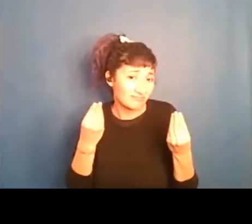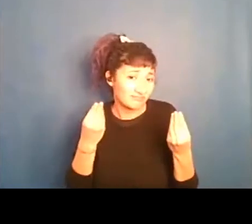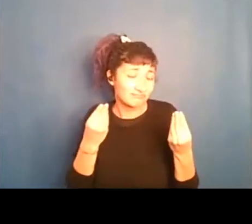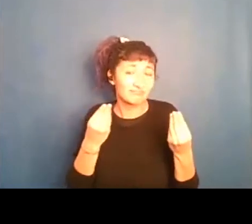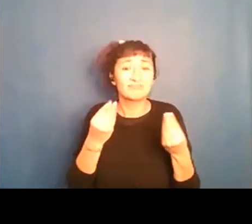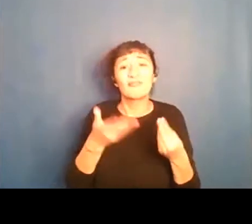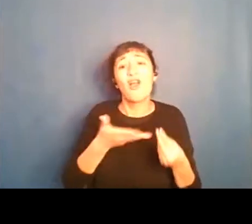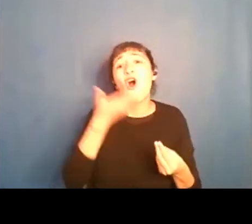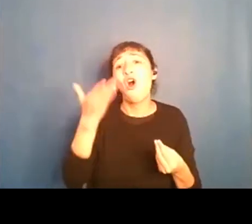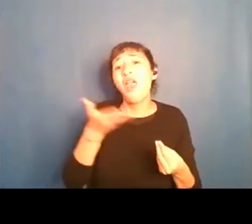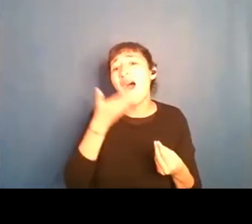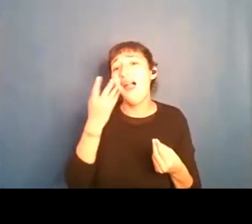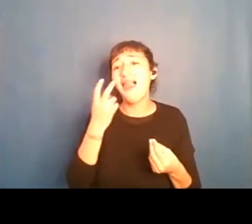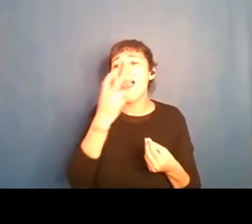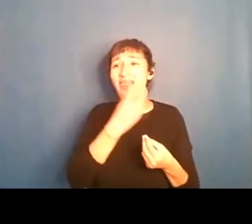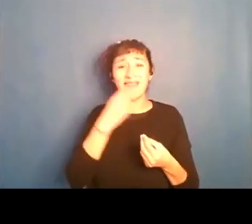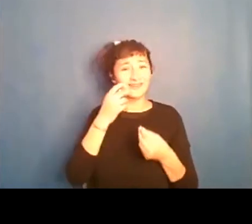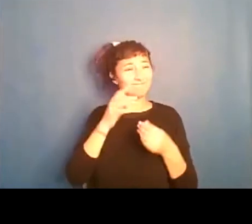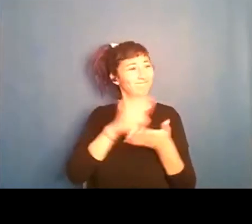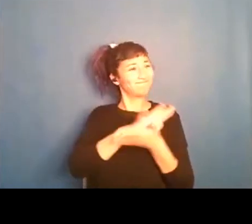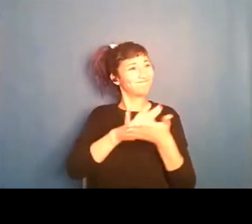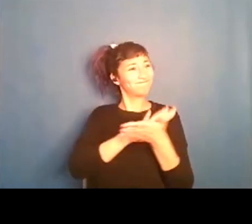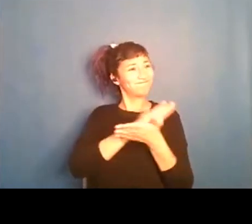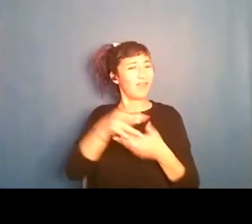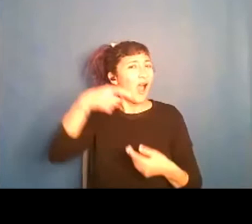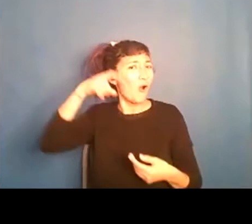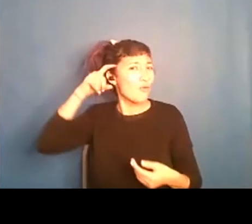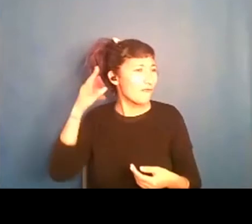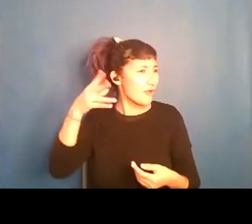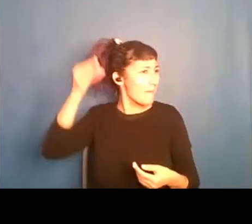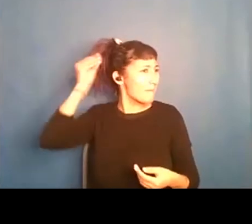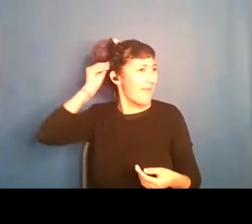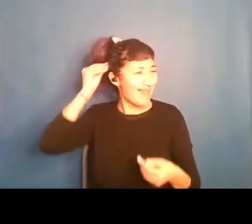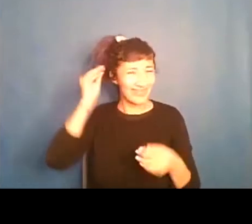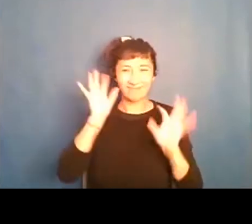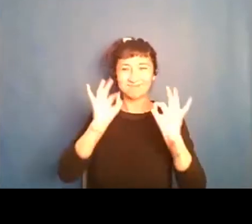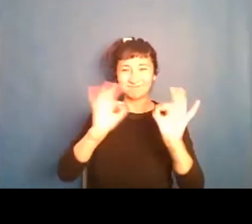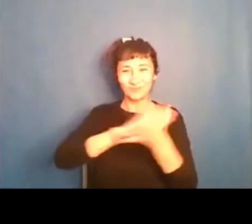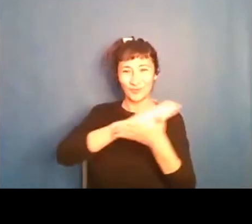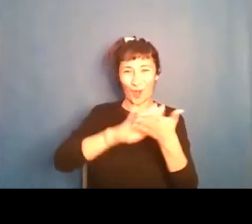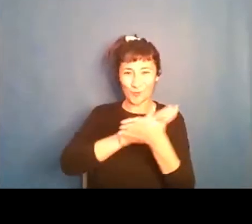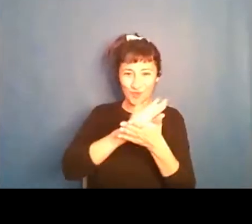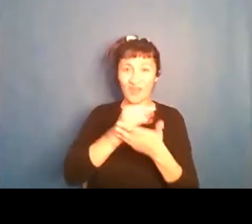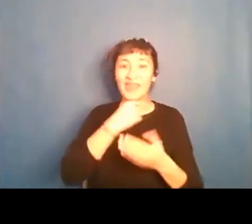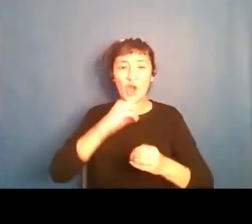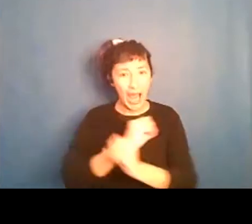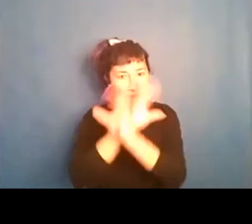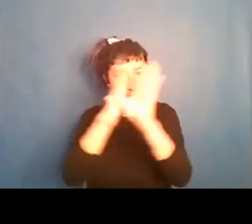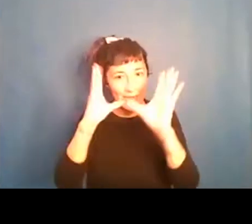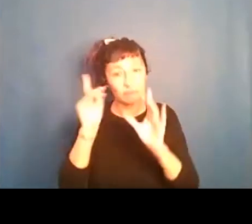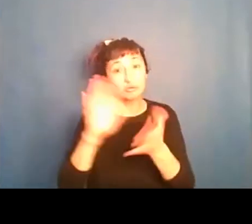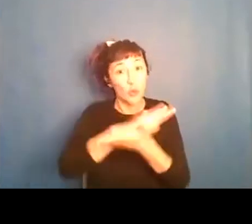la solución, el audífono, el implante coclear es la solución. Sí. Quiero aclarar, fundamentalmente, no es solución.